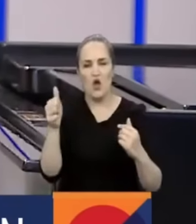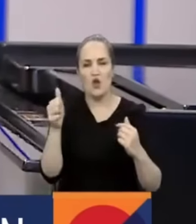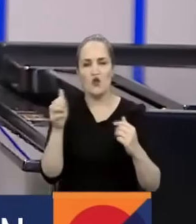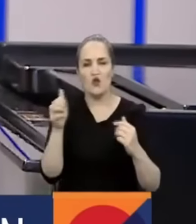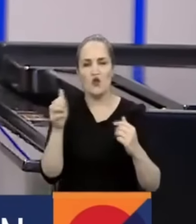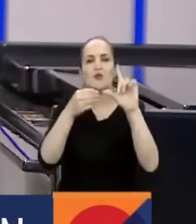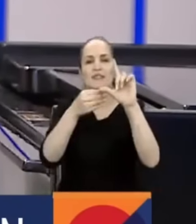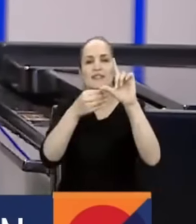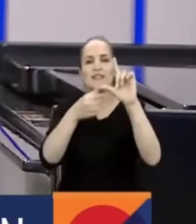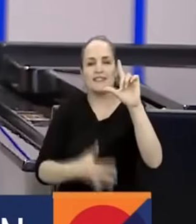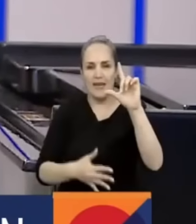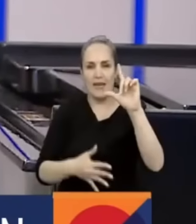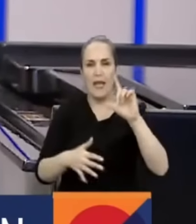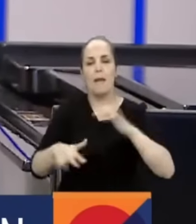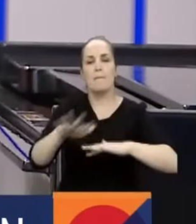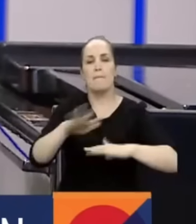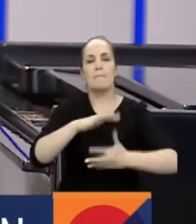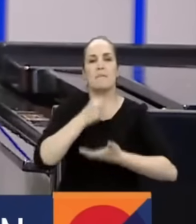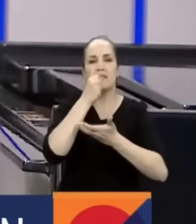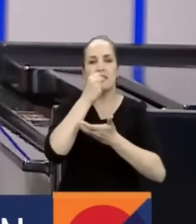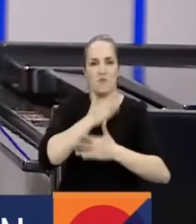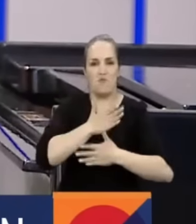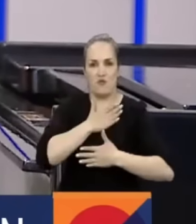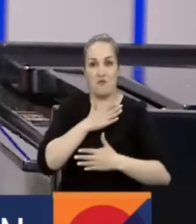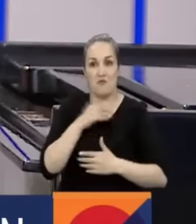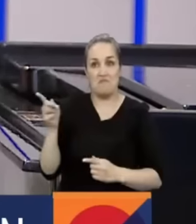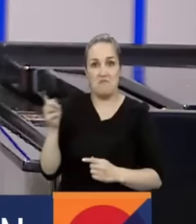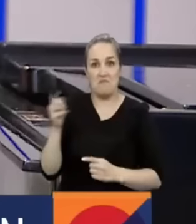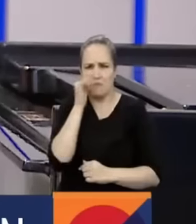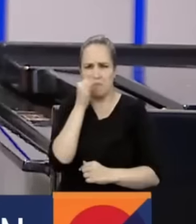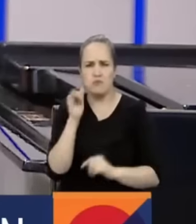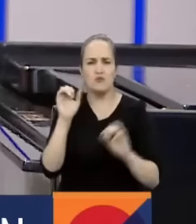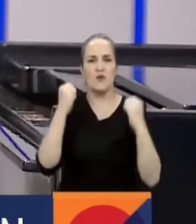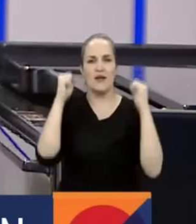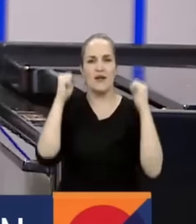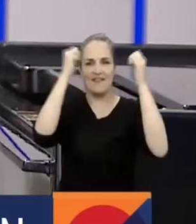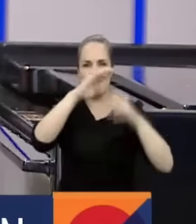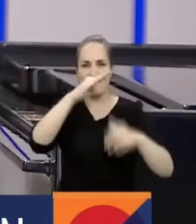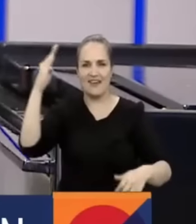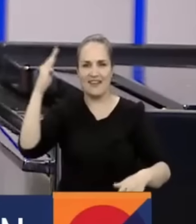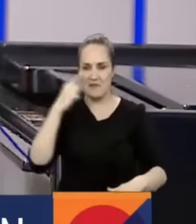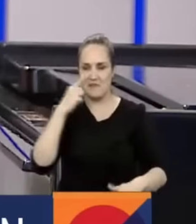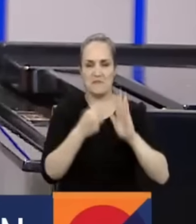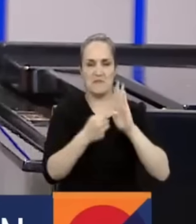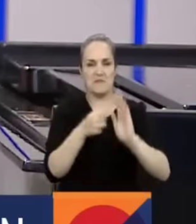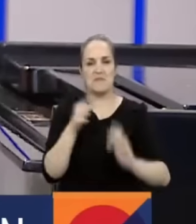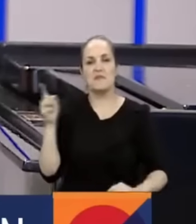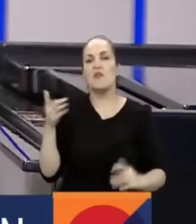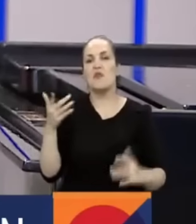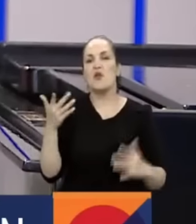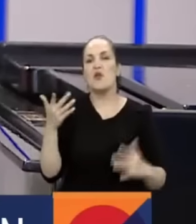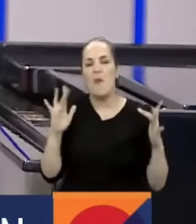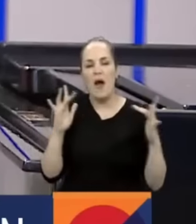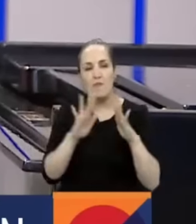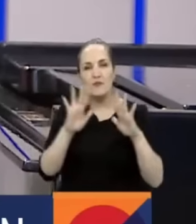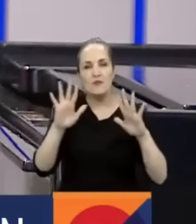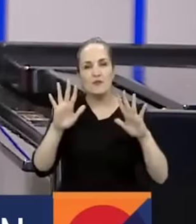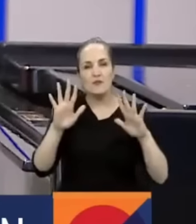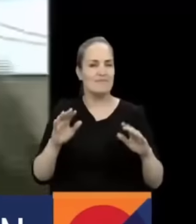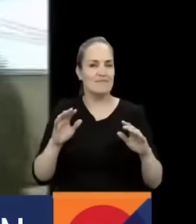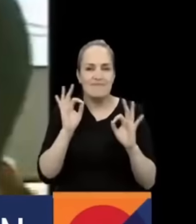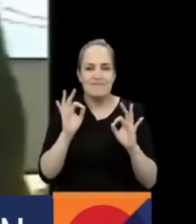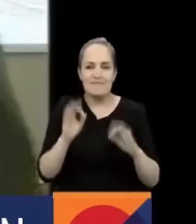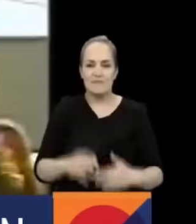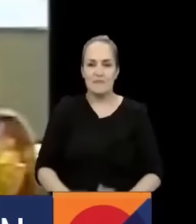esa serie Patrimonio, que tiene tantos registros del carnaval de Barranquilla, para que veamos un poco cómo se pone la ciudad en esas